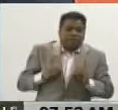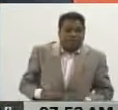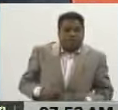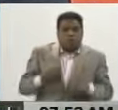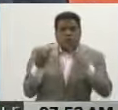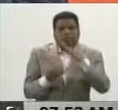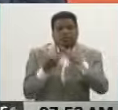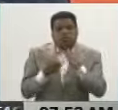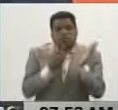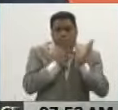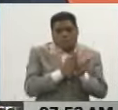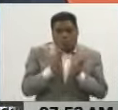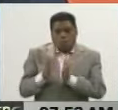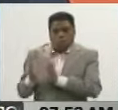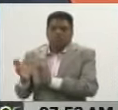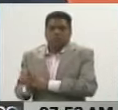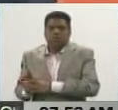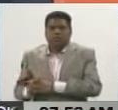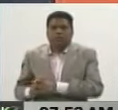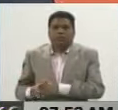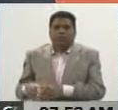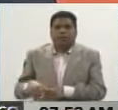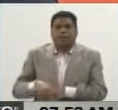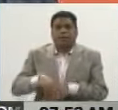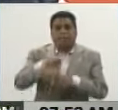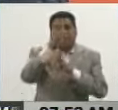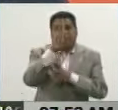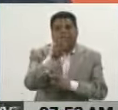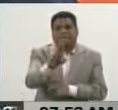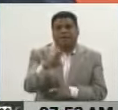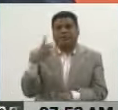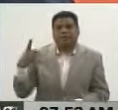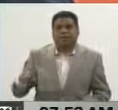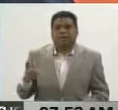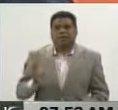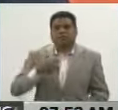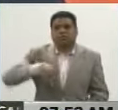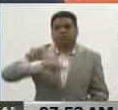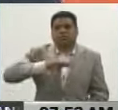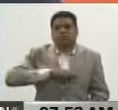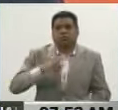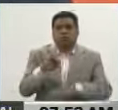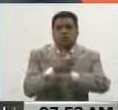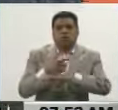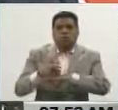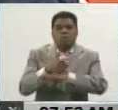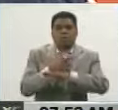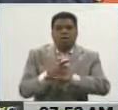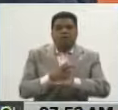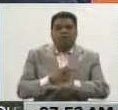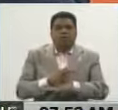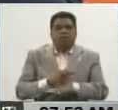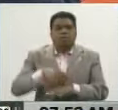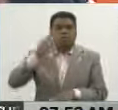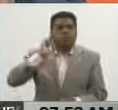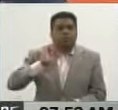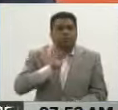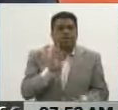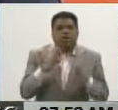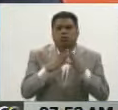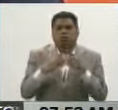que organizarse para que se respeten sus derechos. Y nosotros, el gobierno bolivariano, el Ministerio de Educación, la SUNDE,